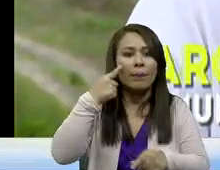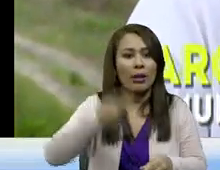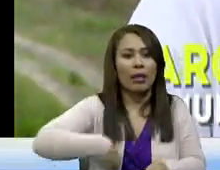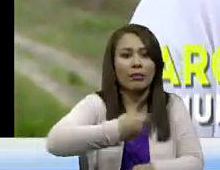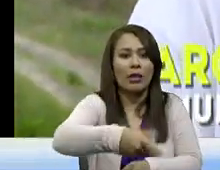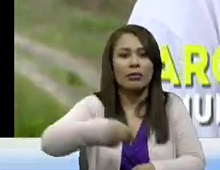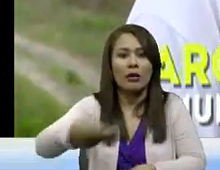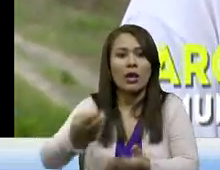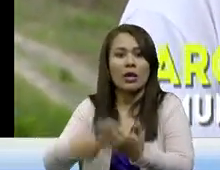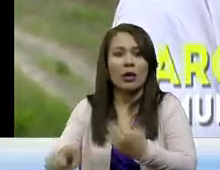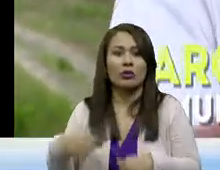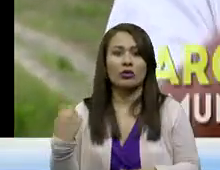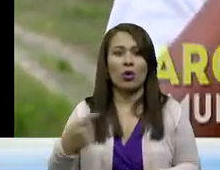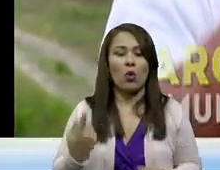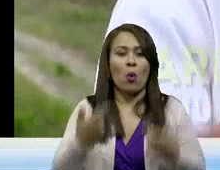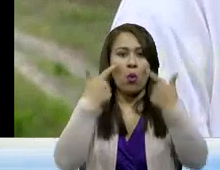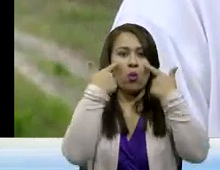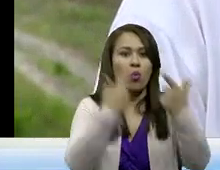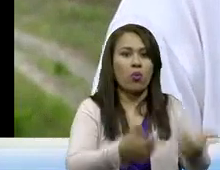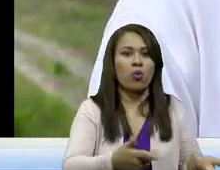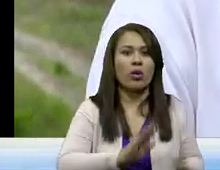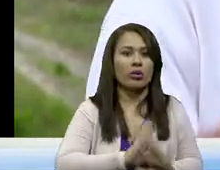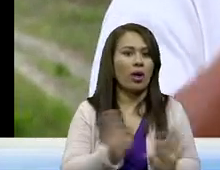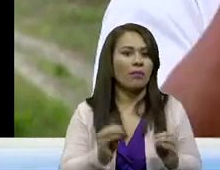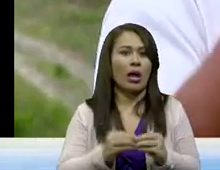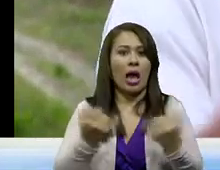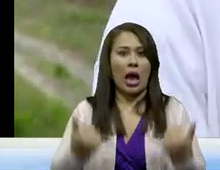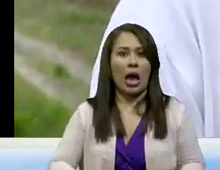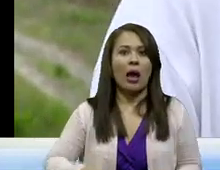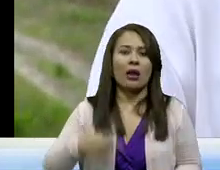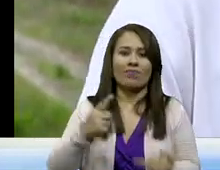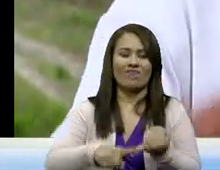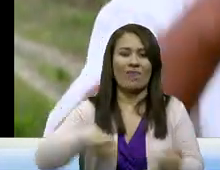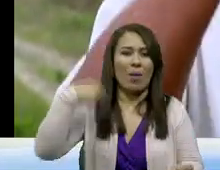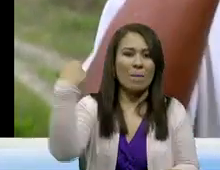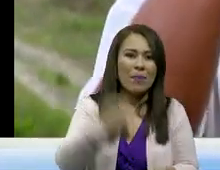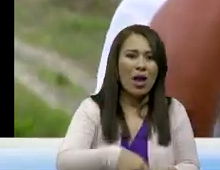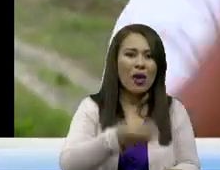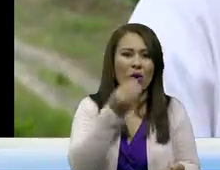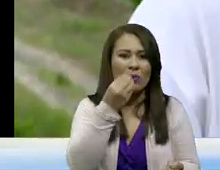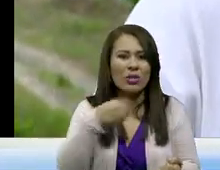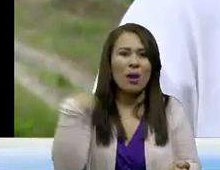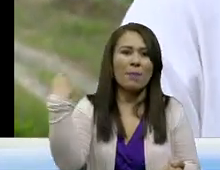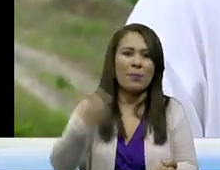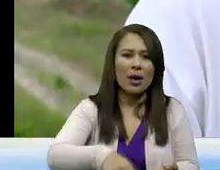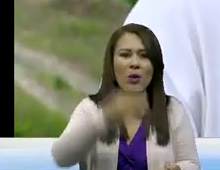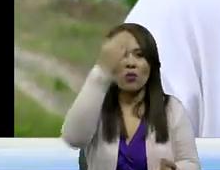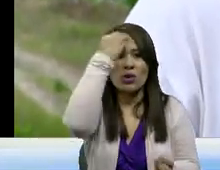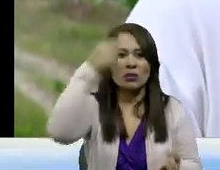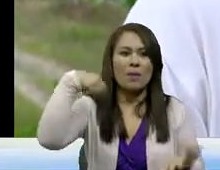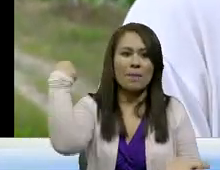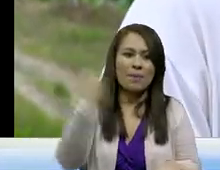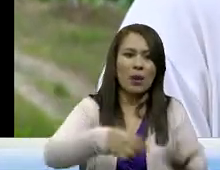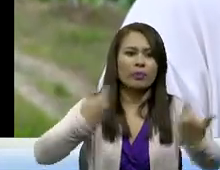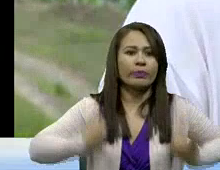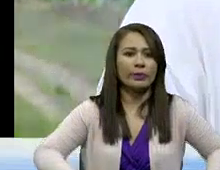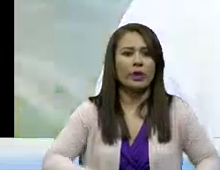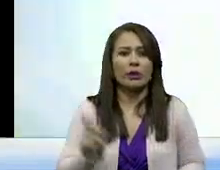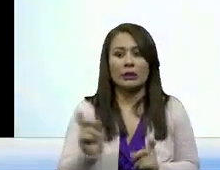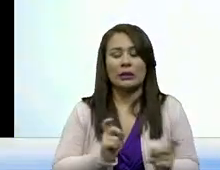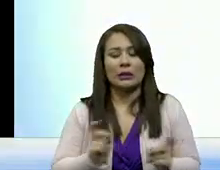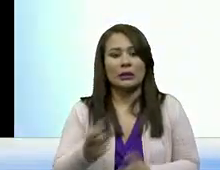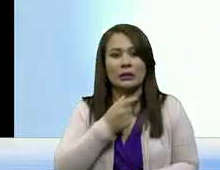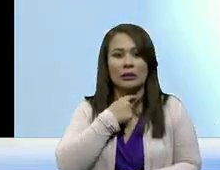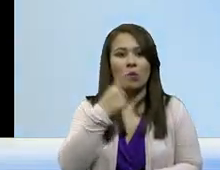hijos. Nada más era criarlos, eso era todo. No es como ahora que hay que alimentarlos, hay que darles educación, vestido y todo lo